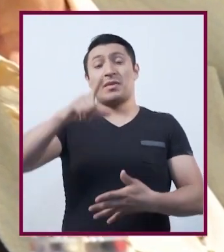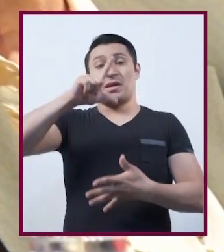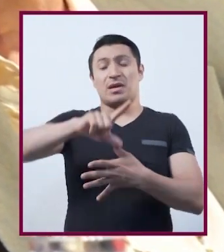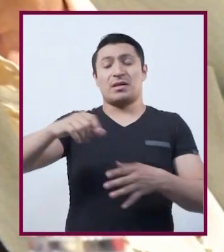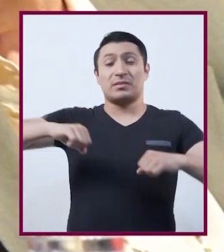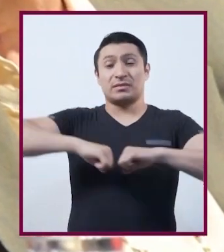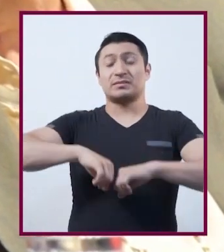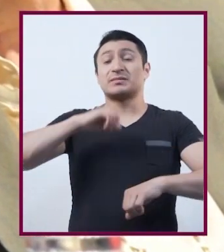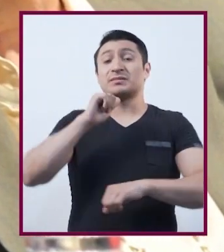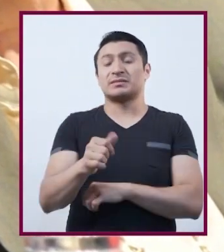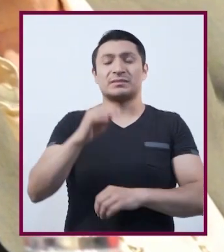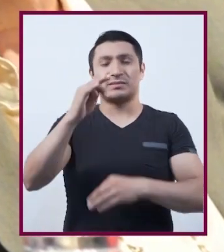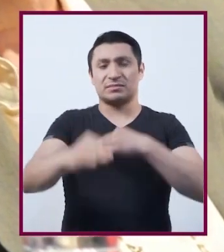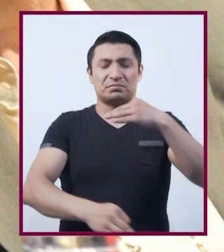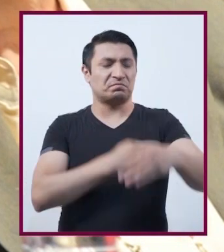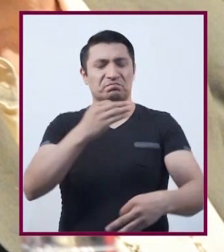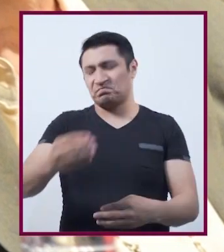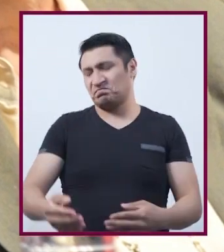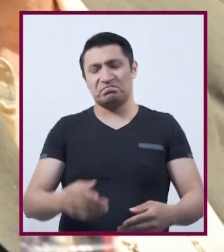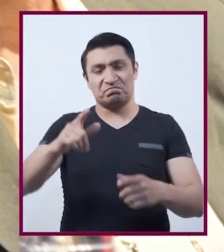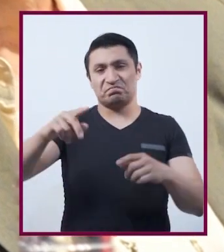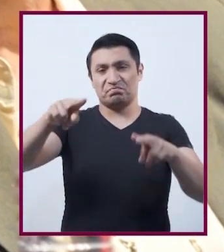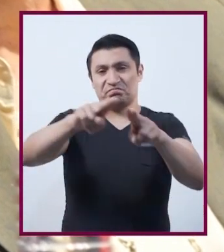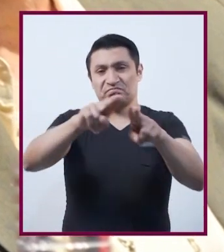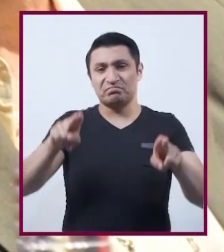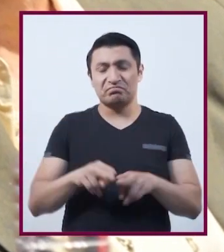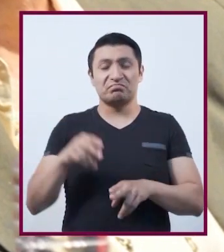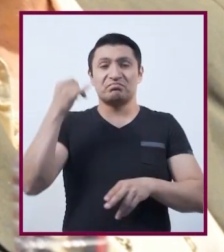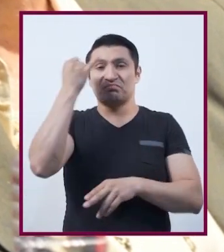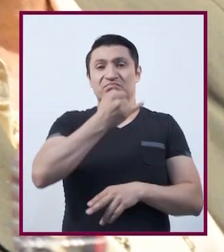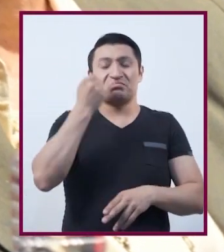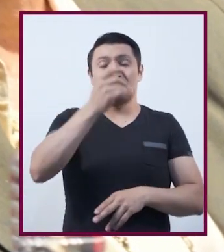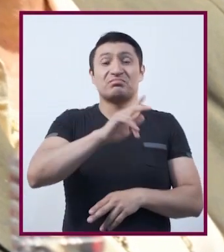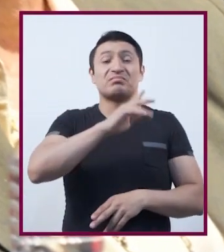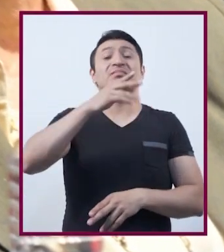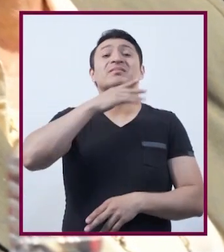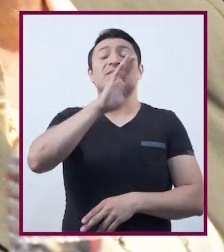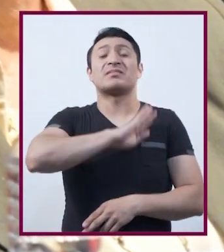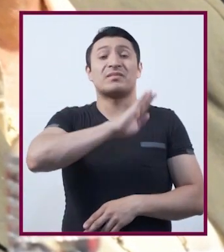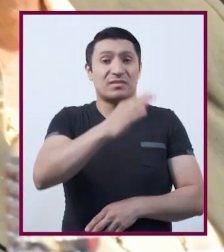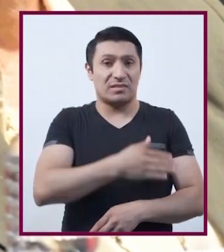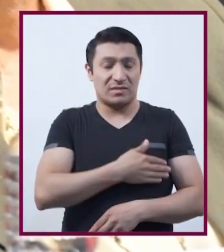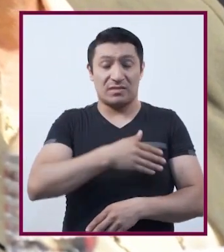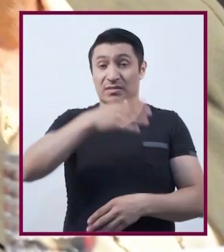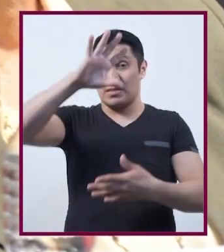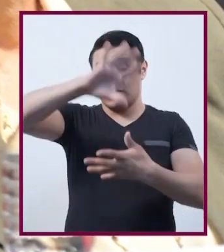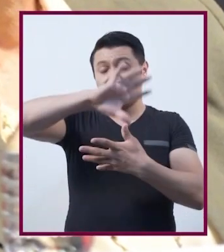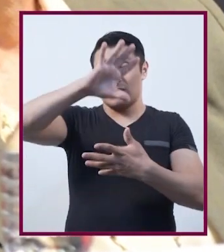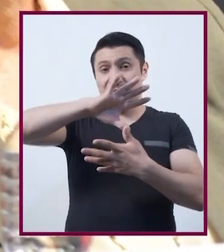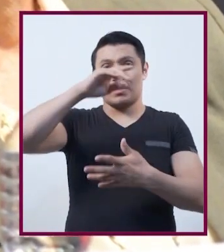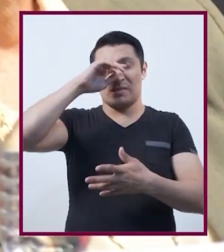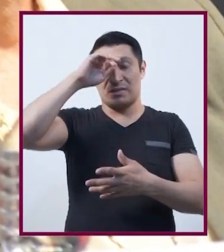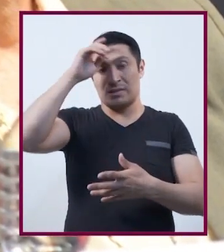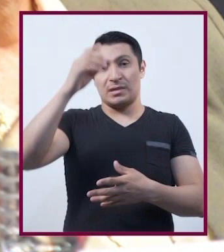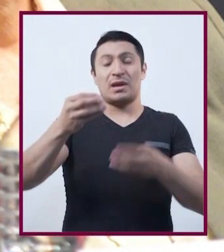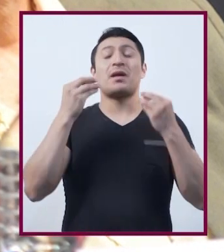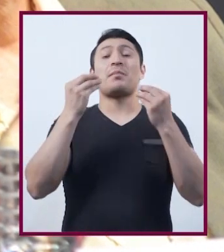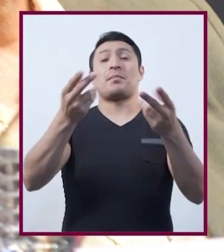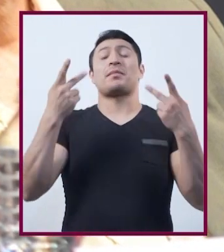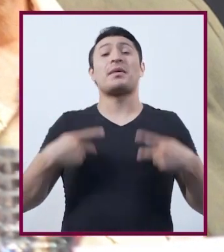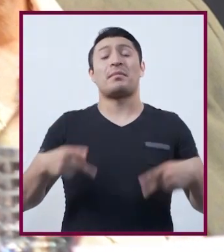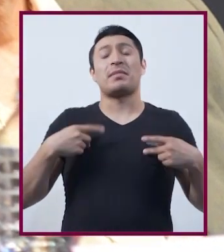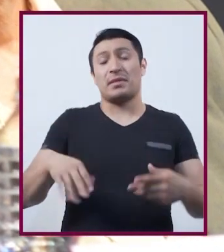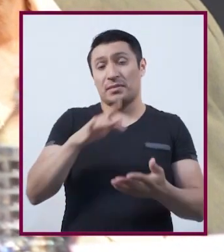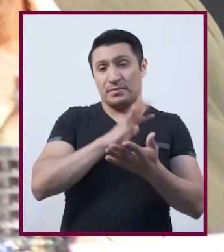continente. Muchísimas personas lo leen desde hace décadas, especialmente aquellas que comulgan con el pensamiento de